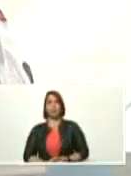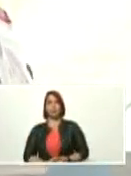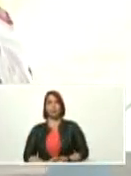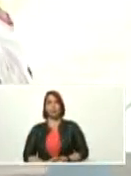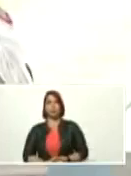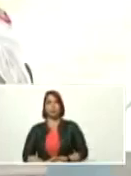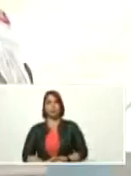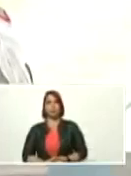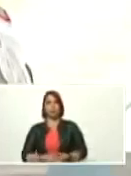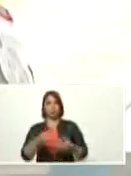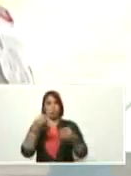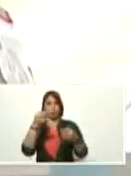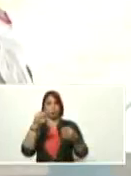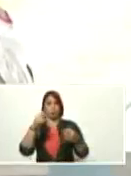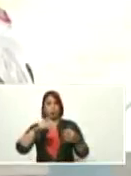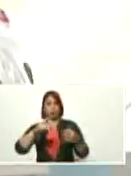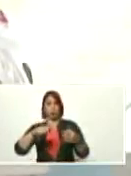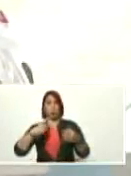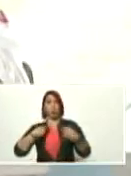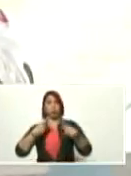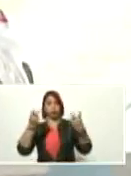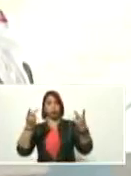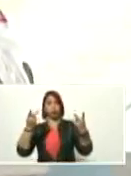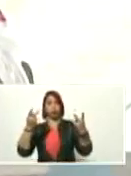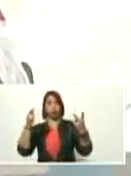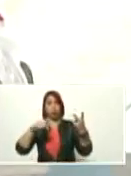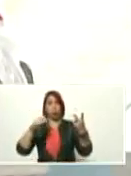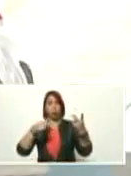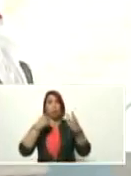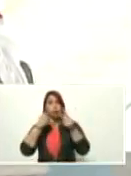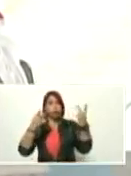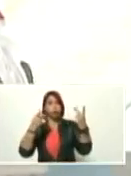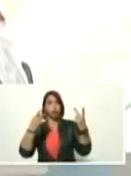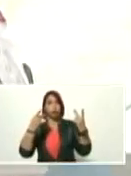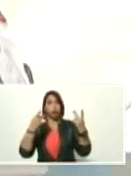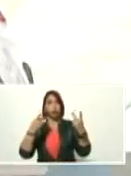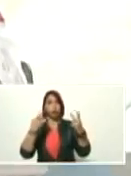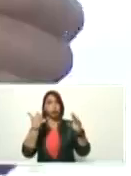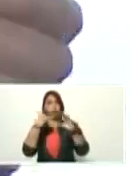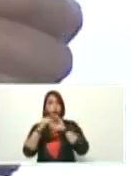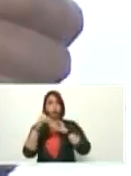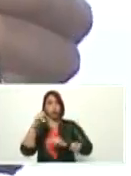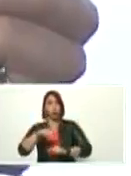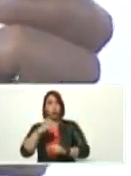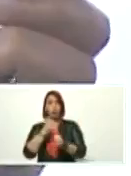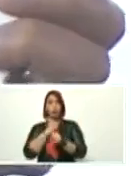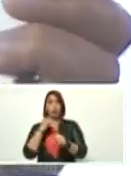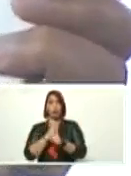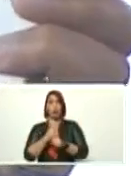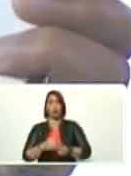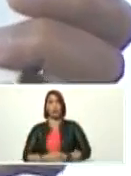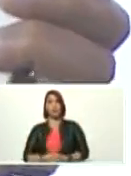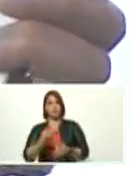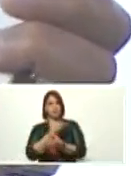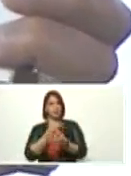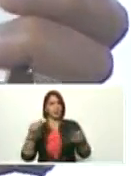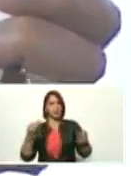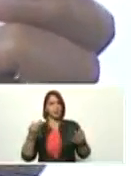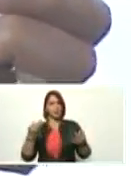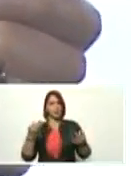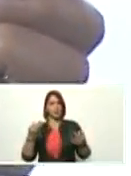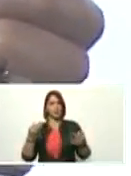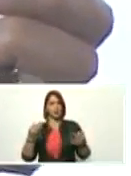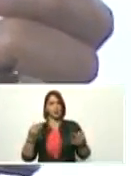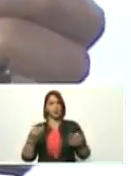este folleto que yo publiqué hoy. Hoy lo publiqué. Un trabajo extraordinario de Vicente Lecuna.